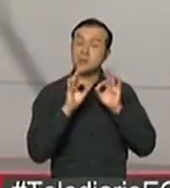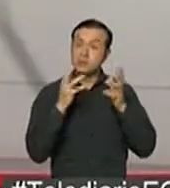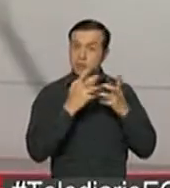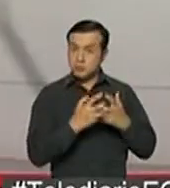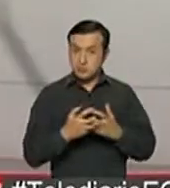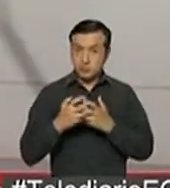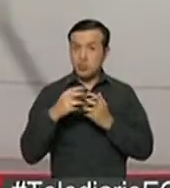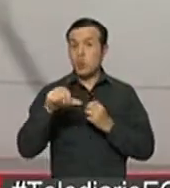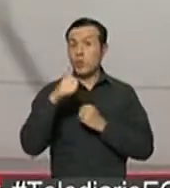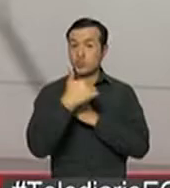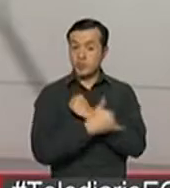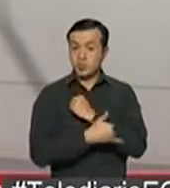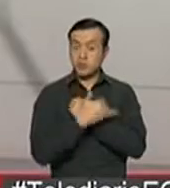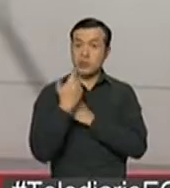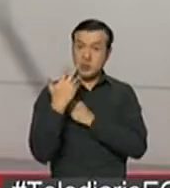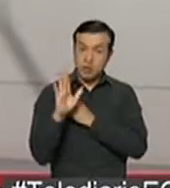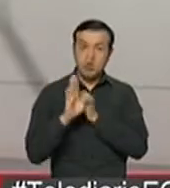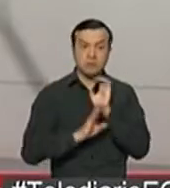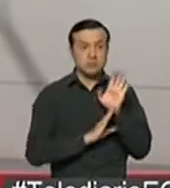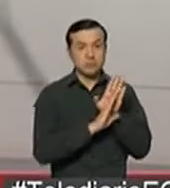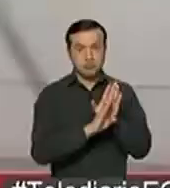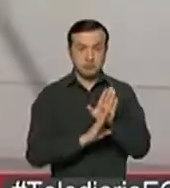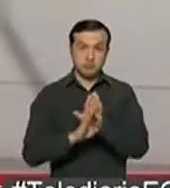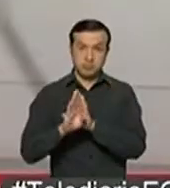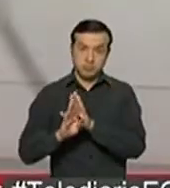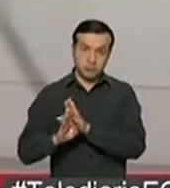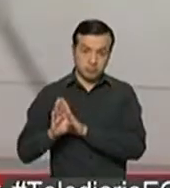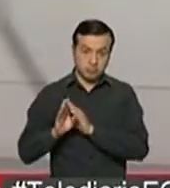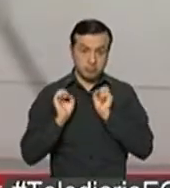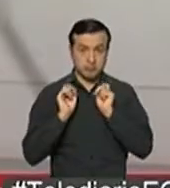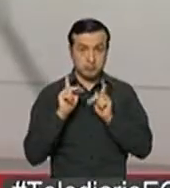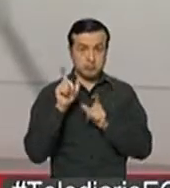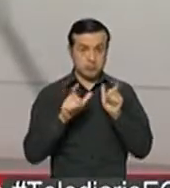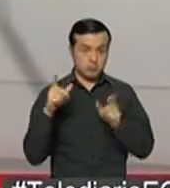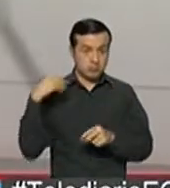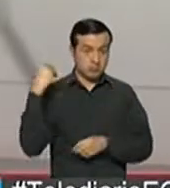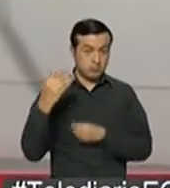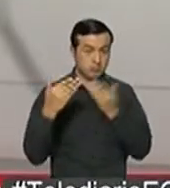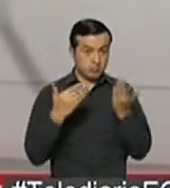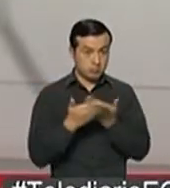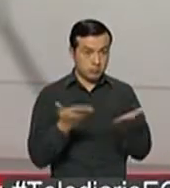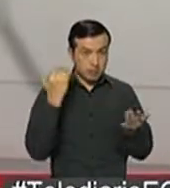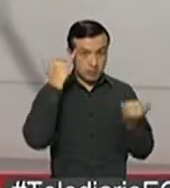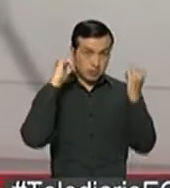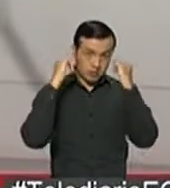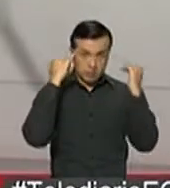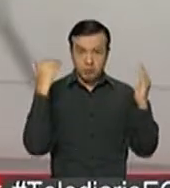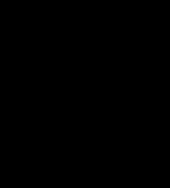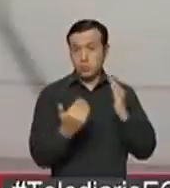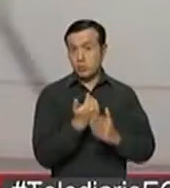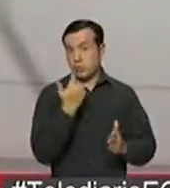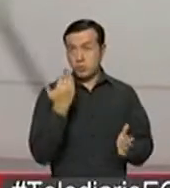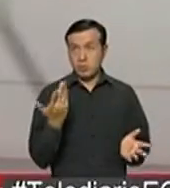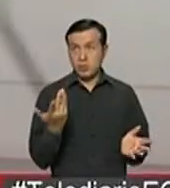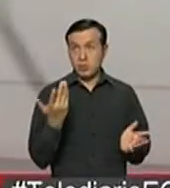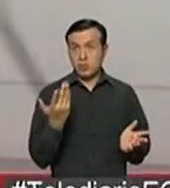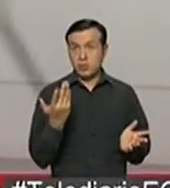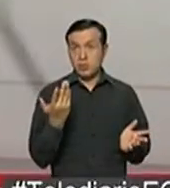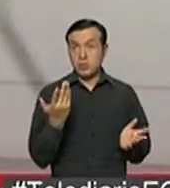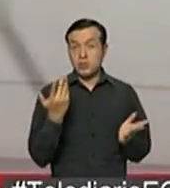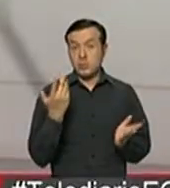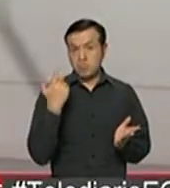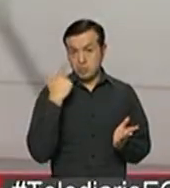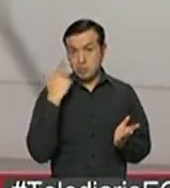En otros países ya empieza a haber este desarrollo de dar oportunidad a las personas para que puedan innovar. Empecemos determinando